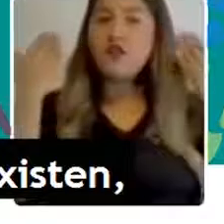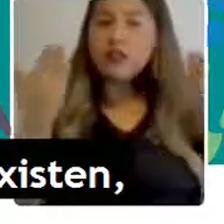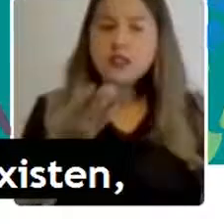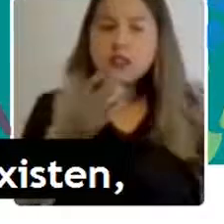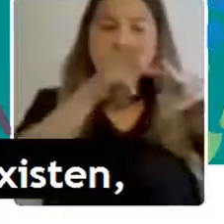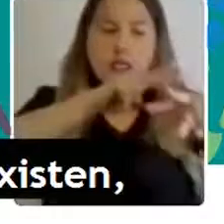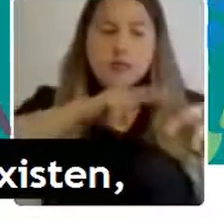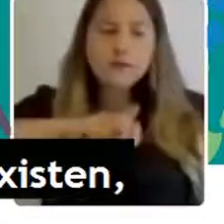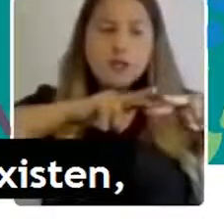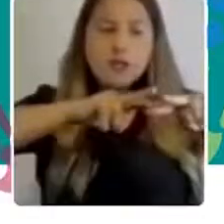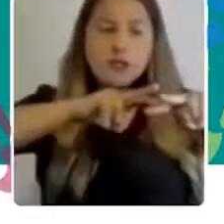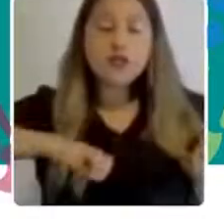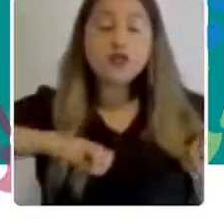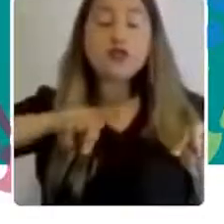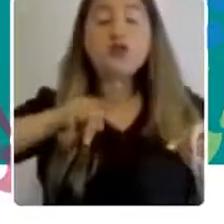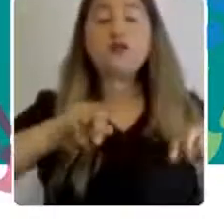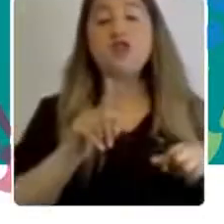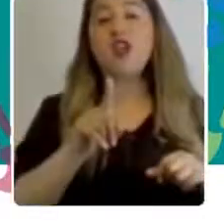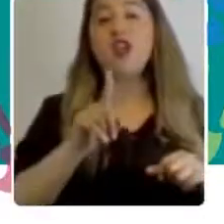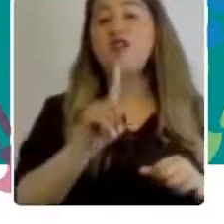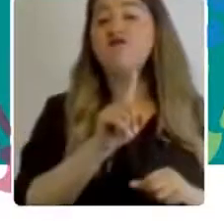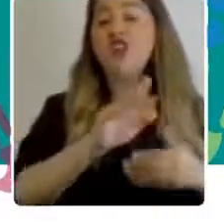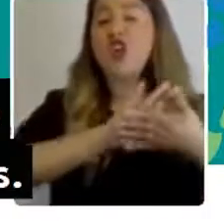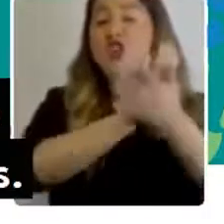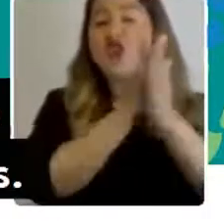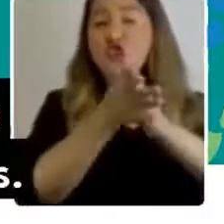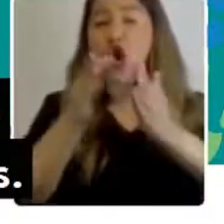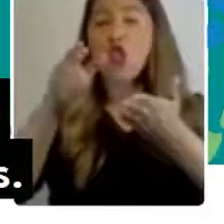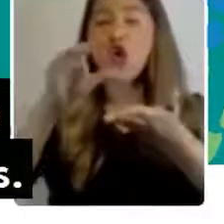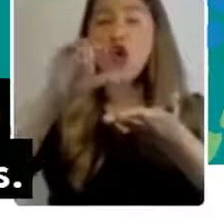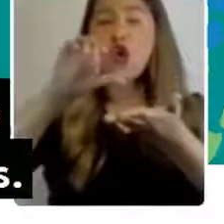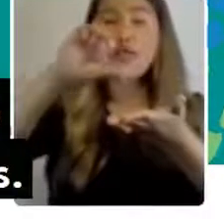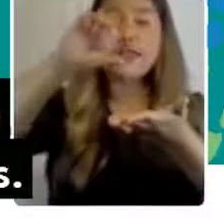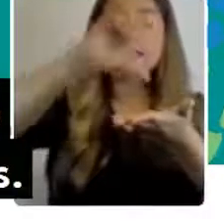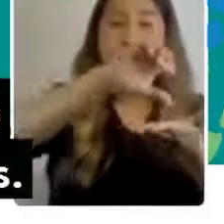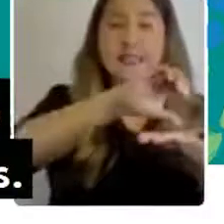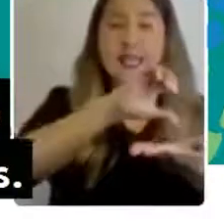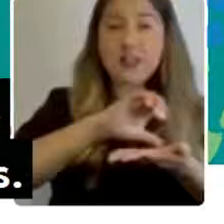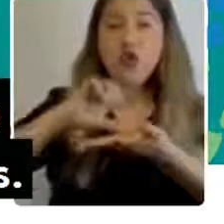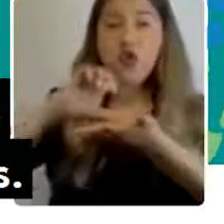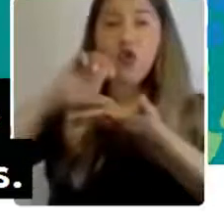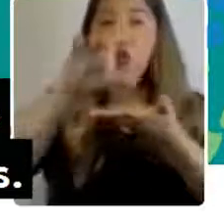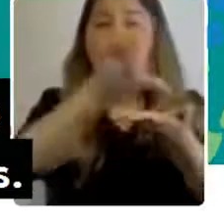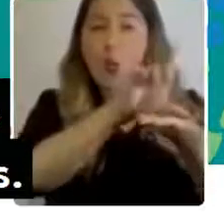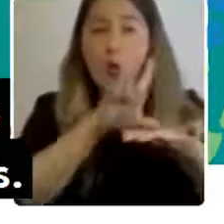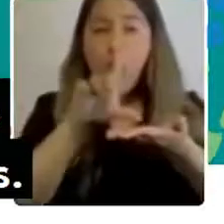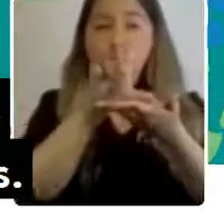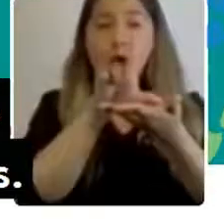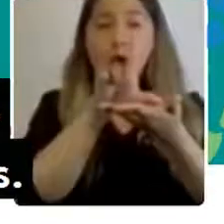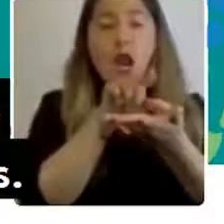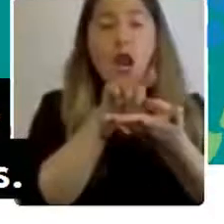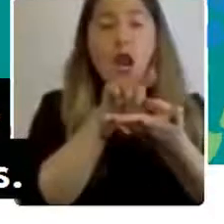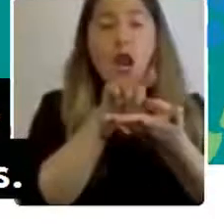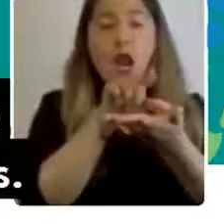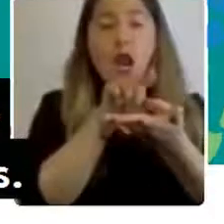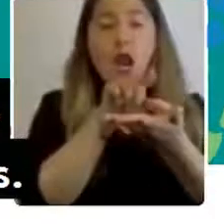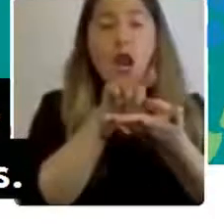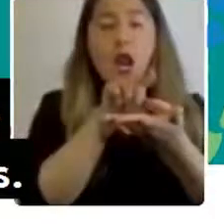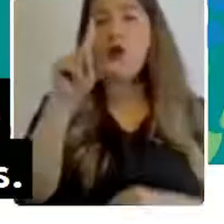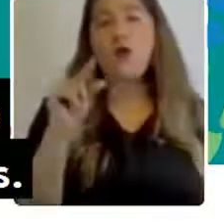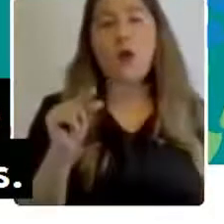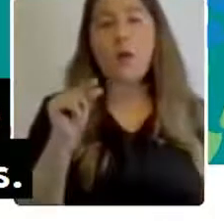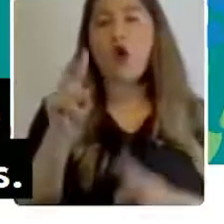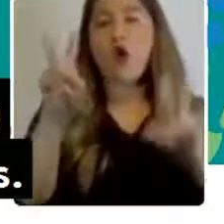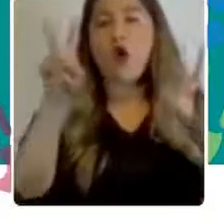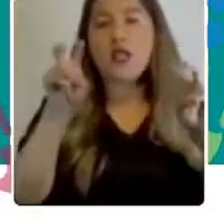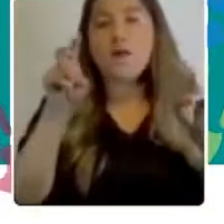de investigación existen, son muy acotados, de forma similar al problema mismo de las enfermedades